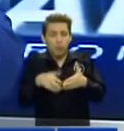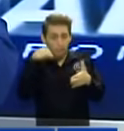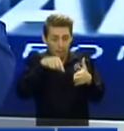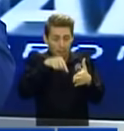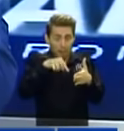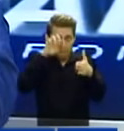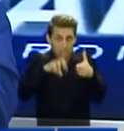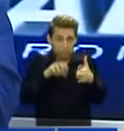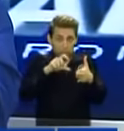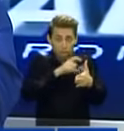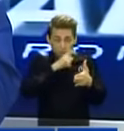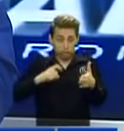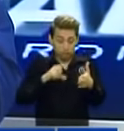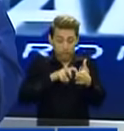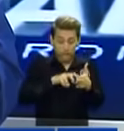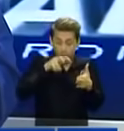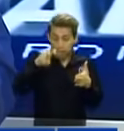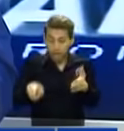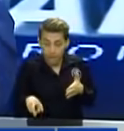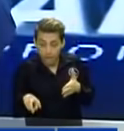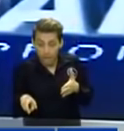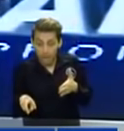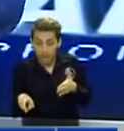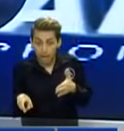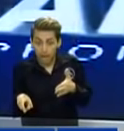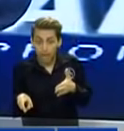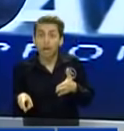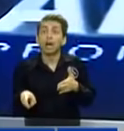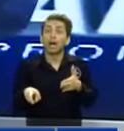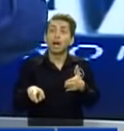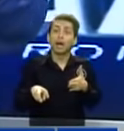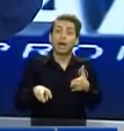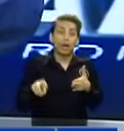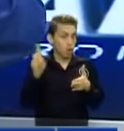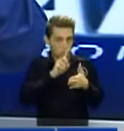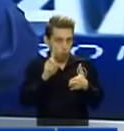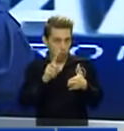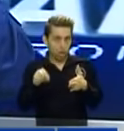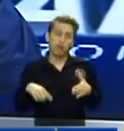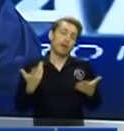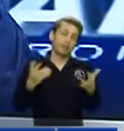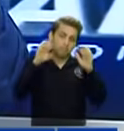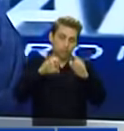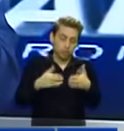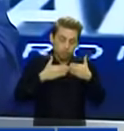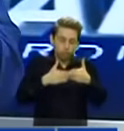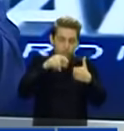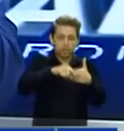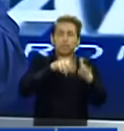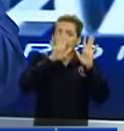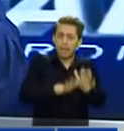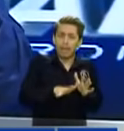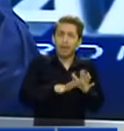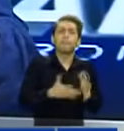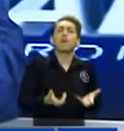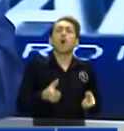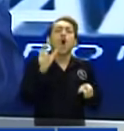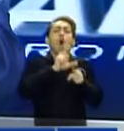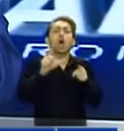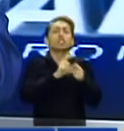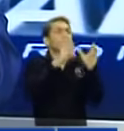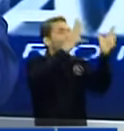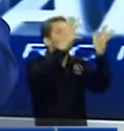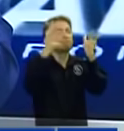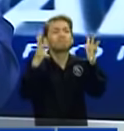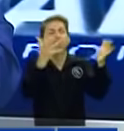bajan. Pero el contenedor sí puede bajar. El contenedor le vamos a desinfectar, le echamos desinfectante, probablemente para